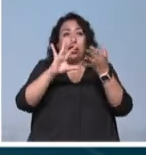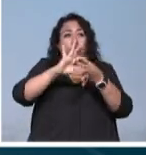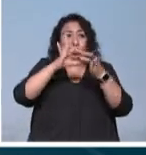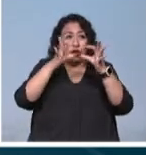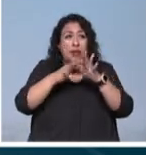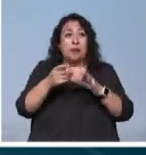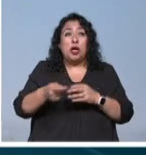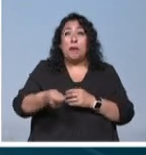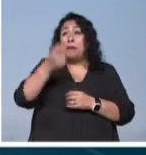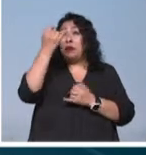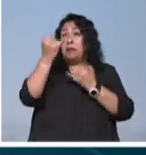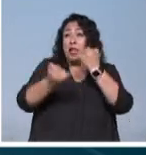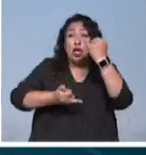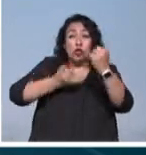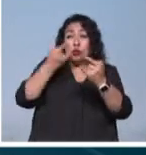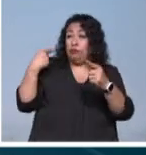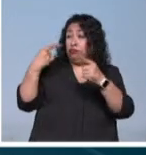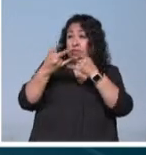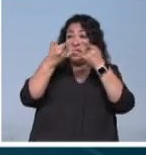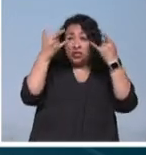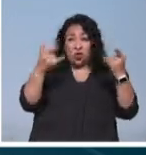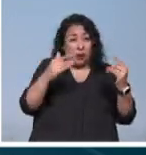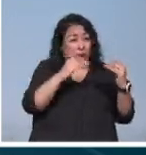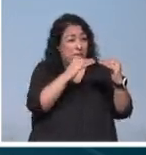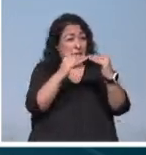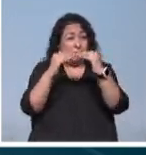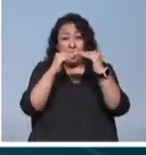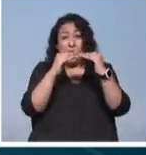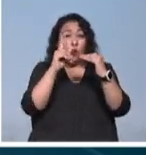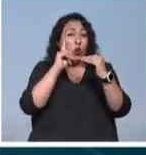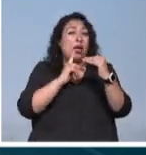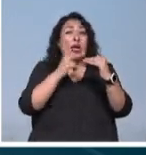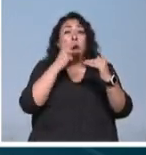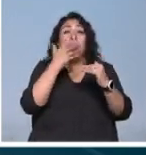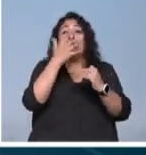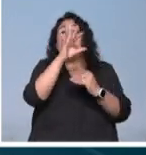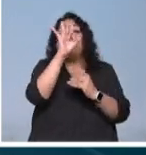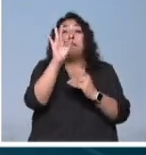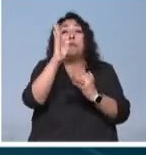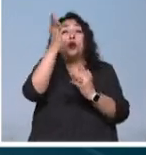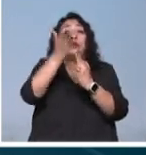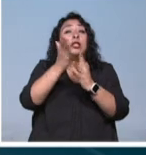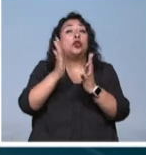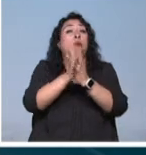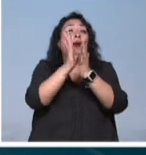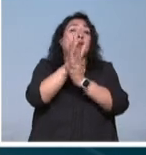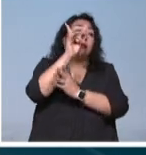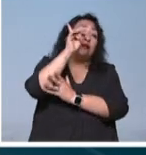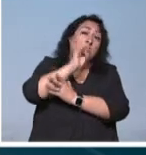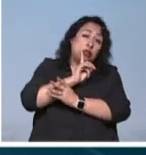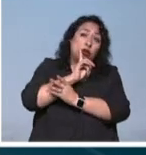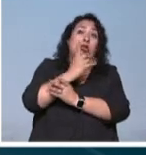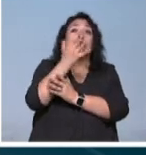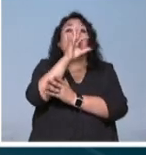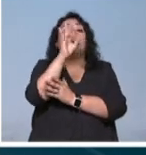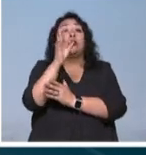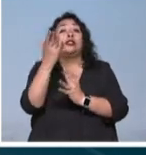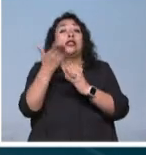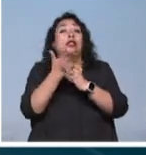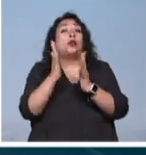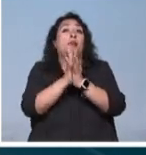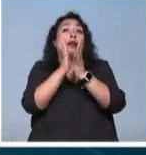ser los primeros Juegos en la historia en alcanzar la paridad total de género, con un 50% de participación femenina y un